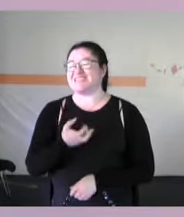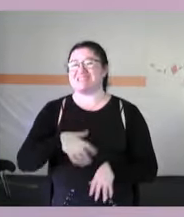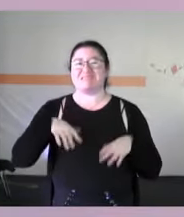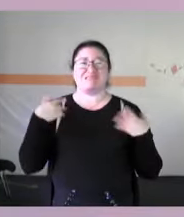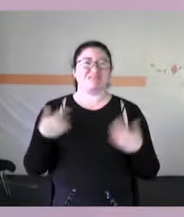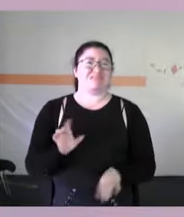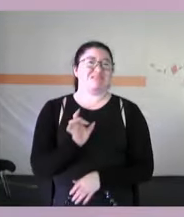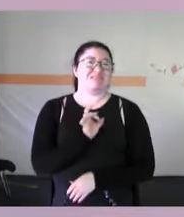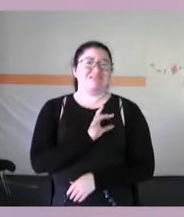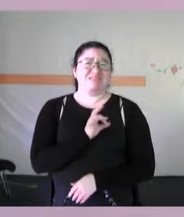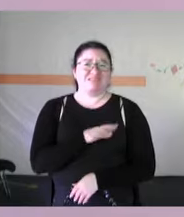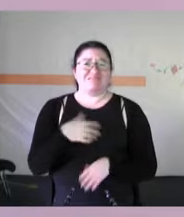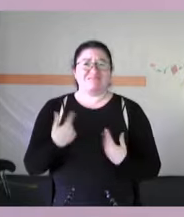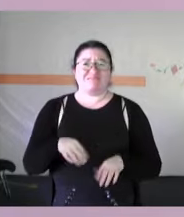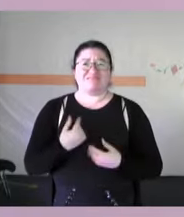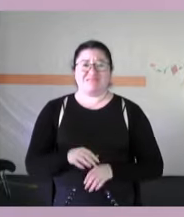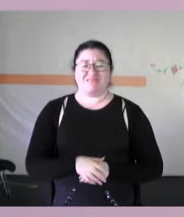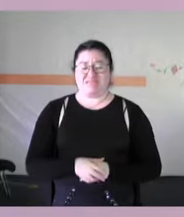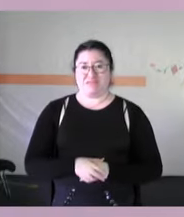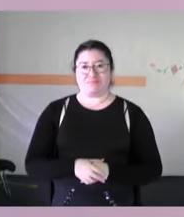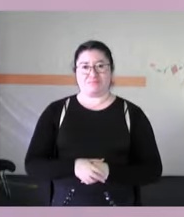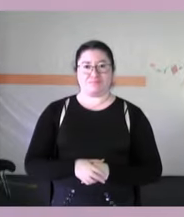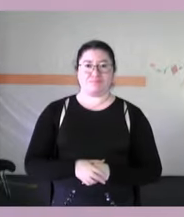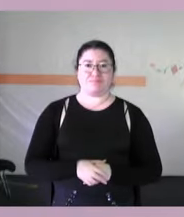Y lo loco es que